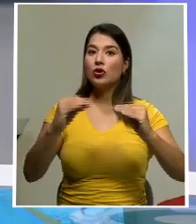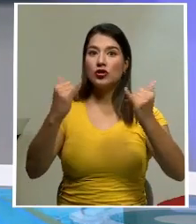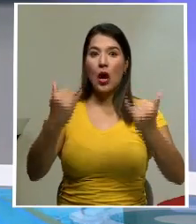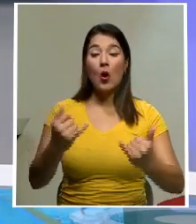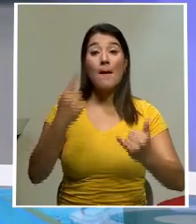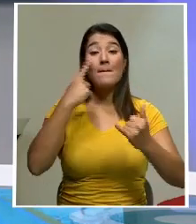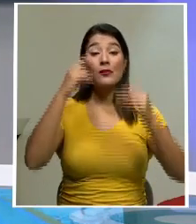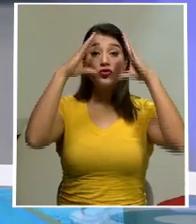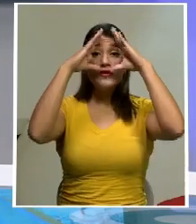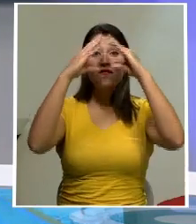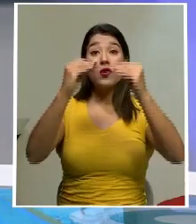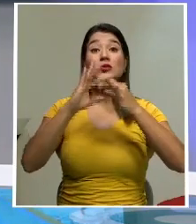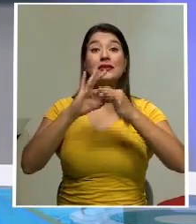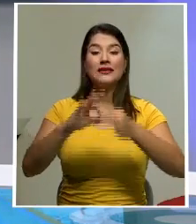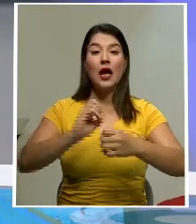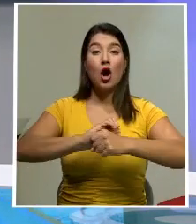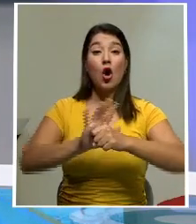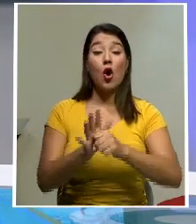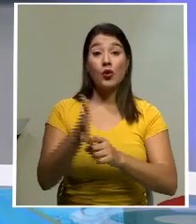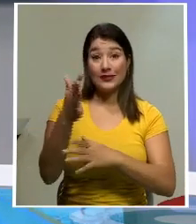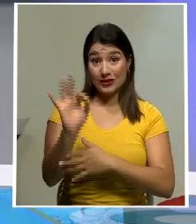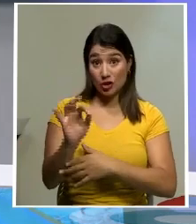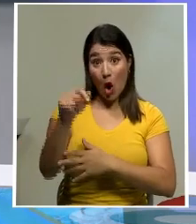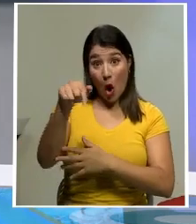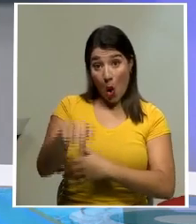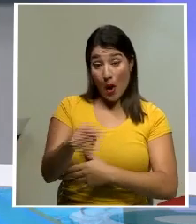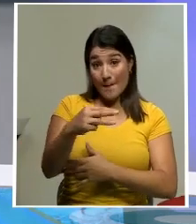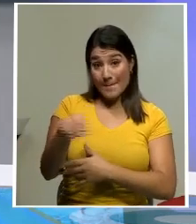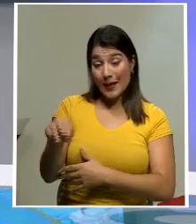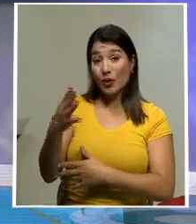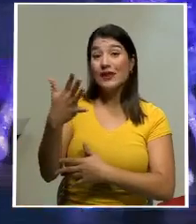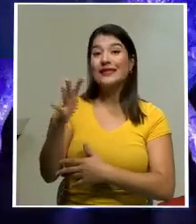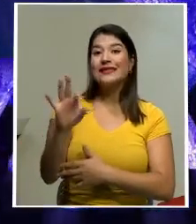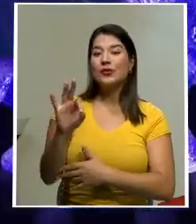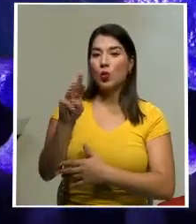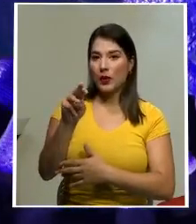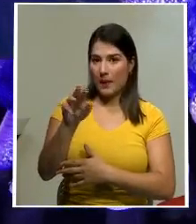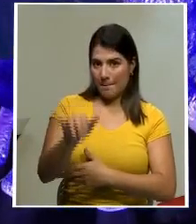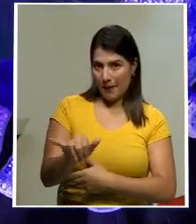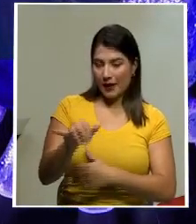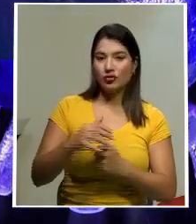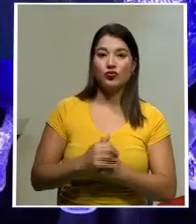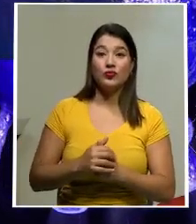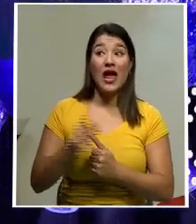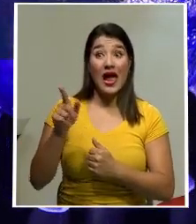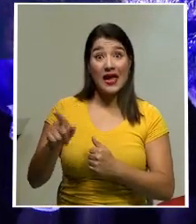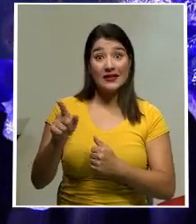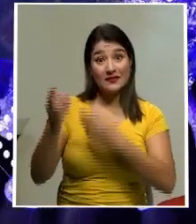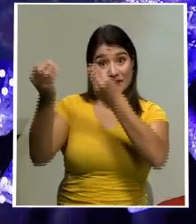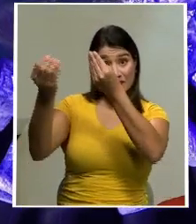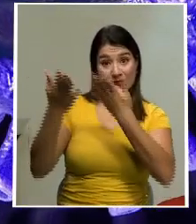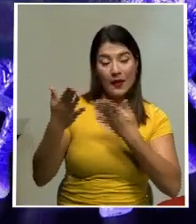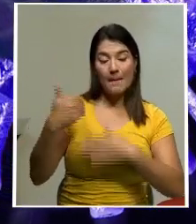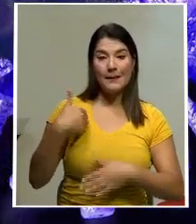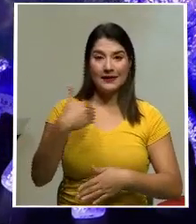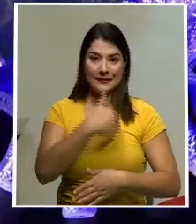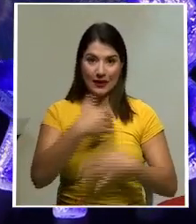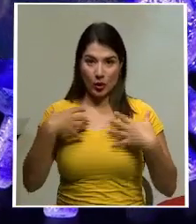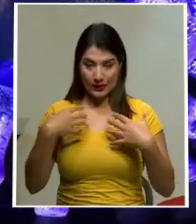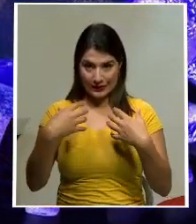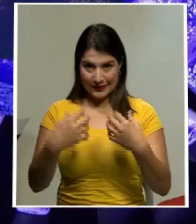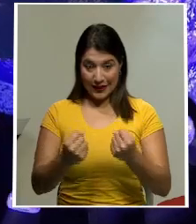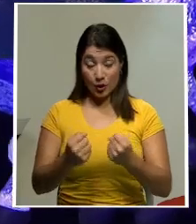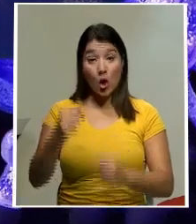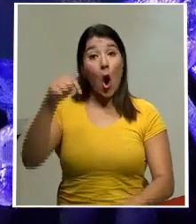repaso de los datos de COVID-19 correspondientes a hoy miércoles 19 de mayo y suministrados por el Ministerio de Salud. Para hoy